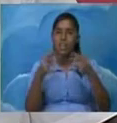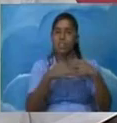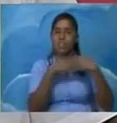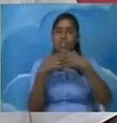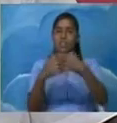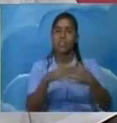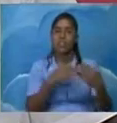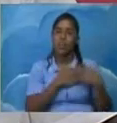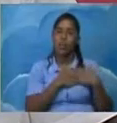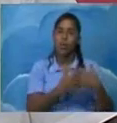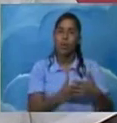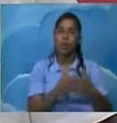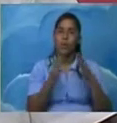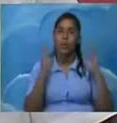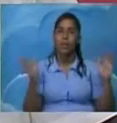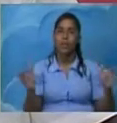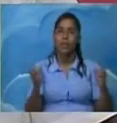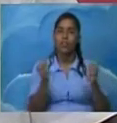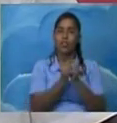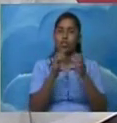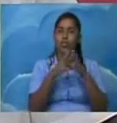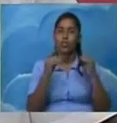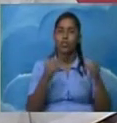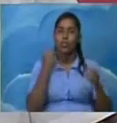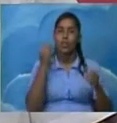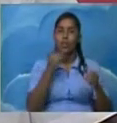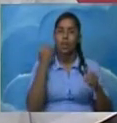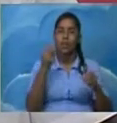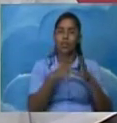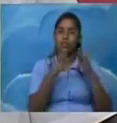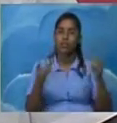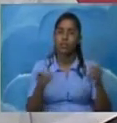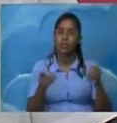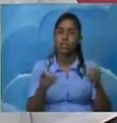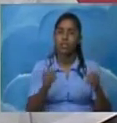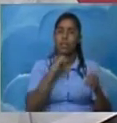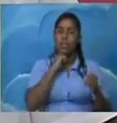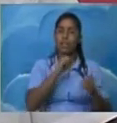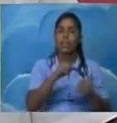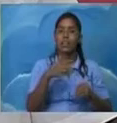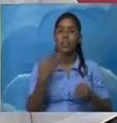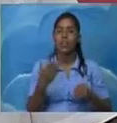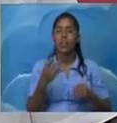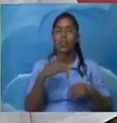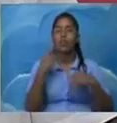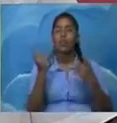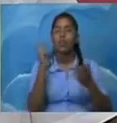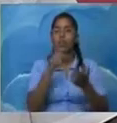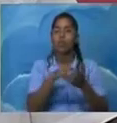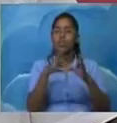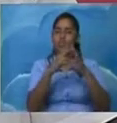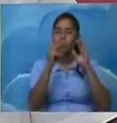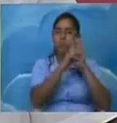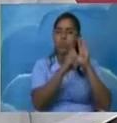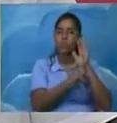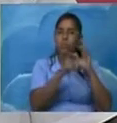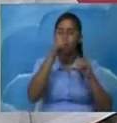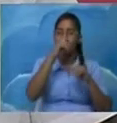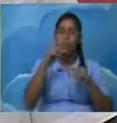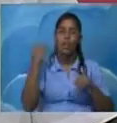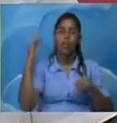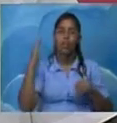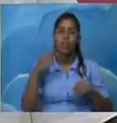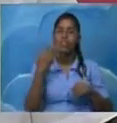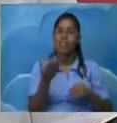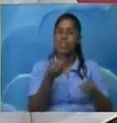que colaboran en grande con todas las ONG es, ¿cuál fue tu presupuesto el año pasado?